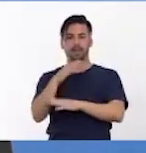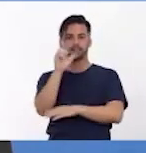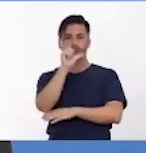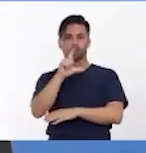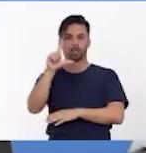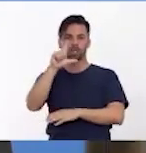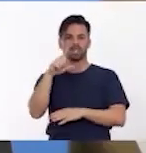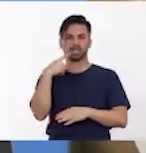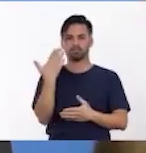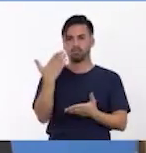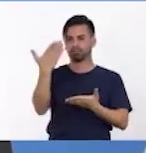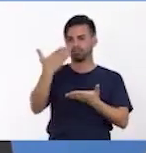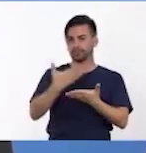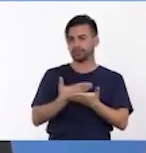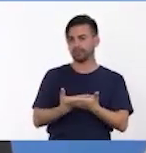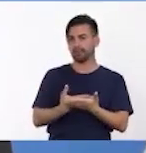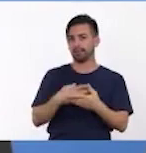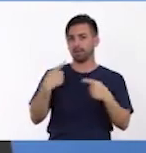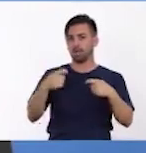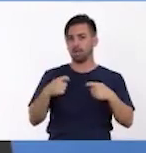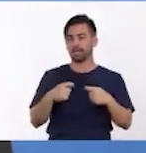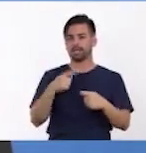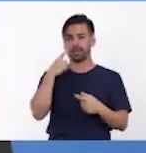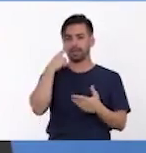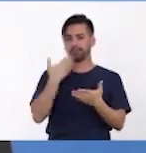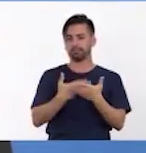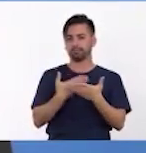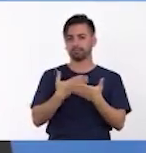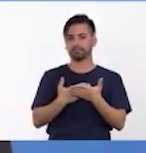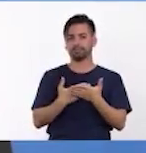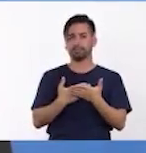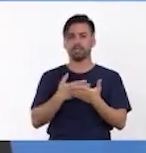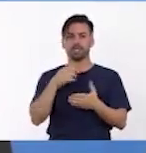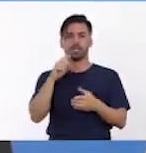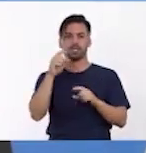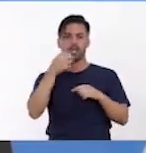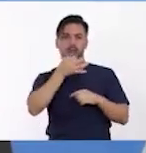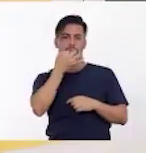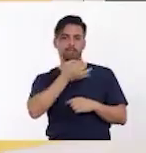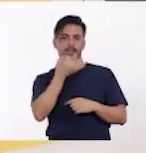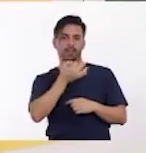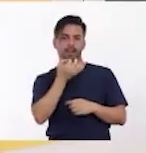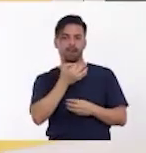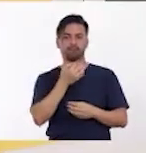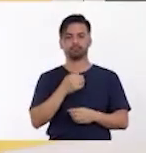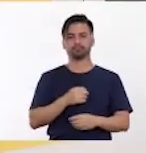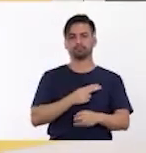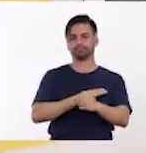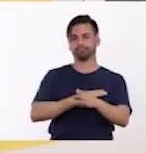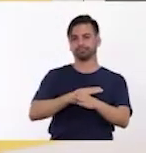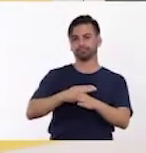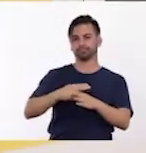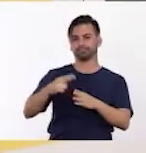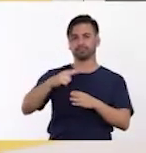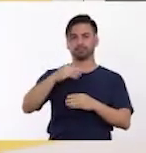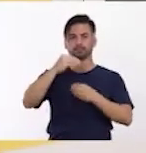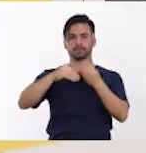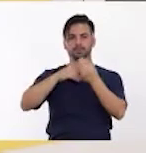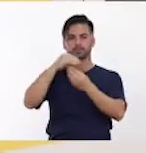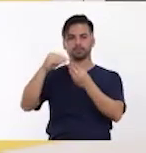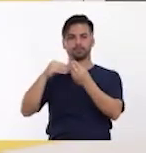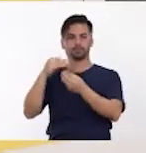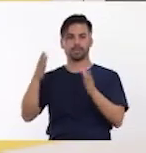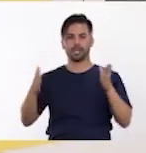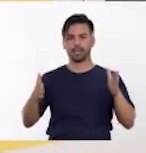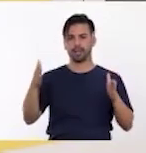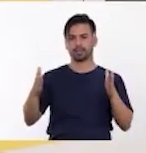reflejar en una escala que pueden dibujarla, que pueden representarla, cómo se presentó esta situación a la que estamos hablando. Hay